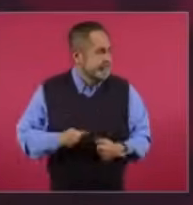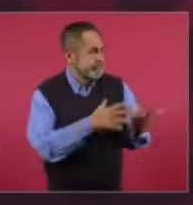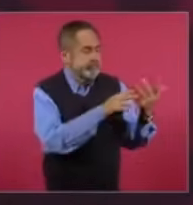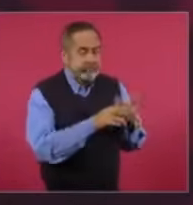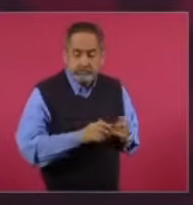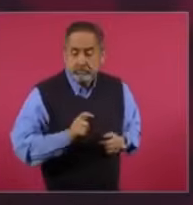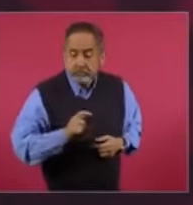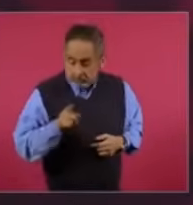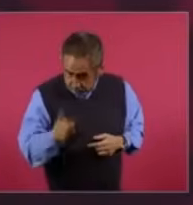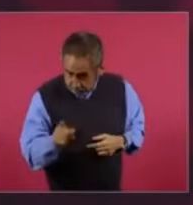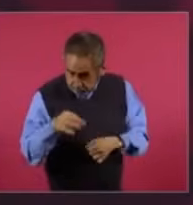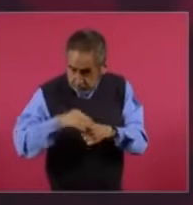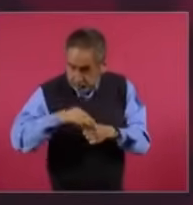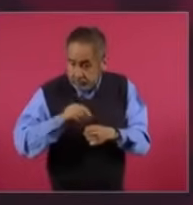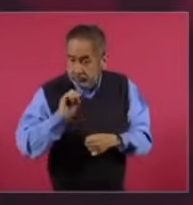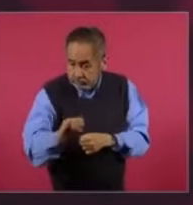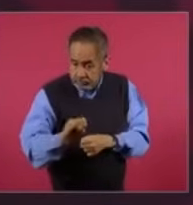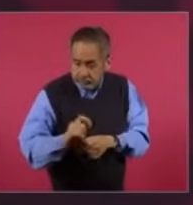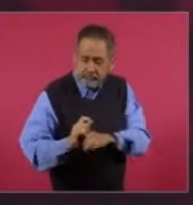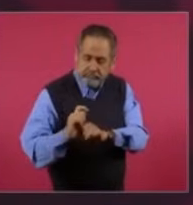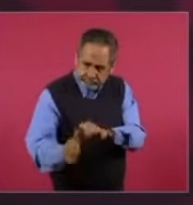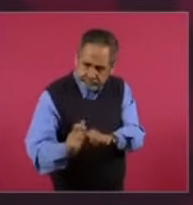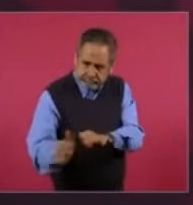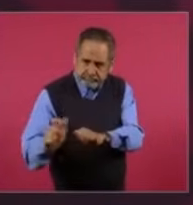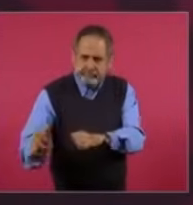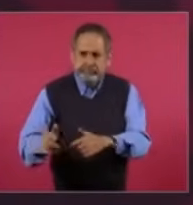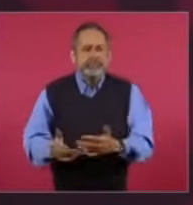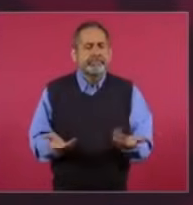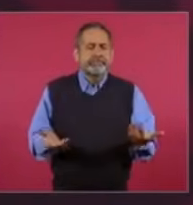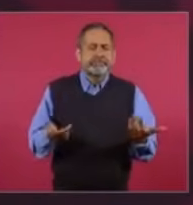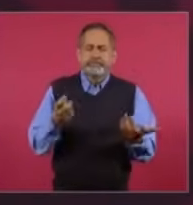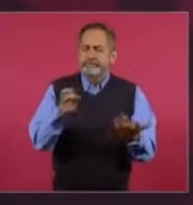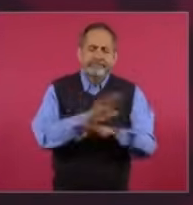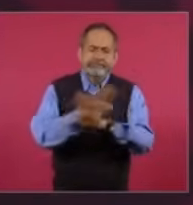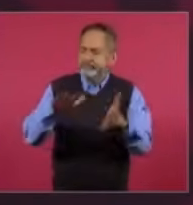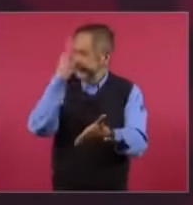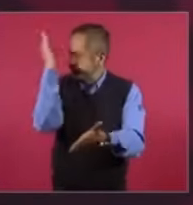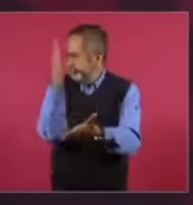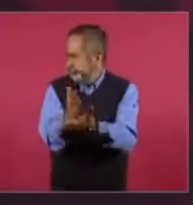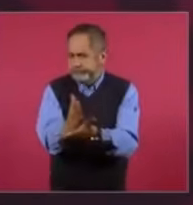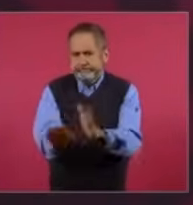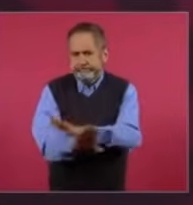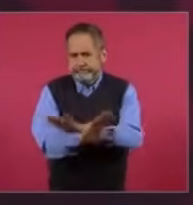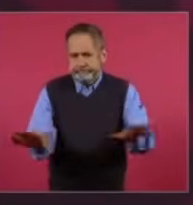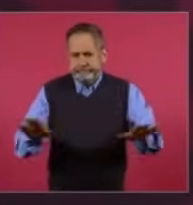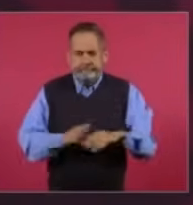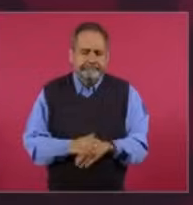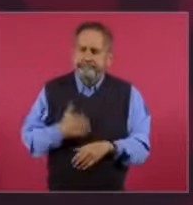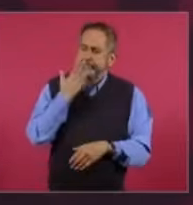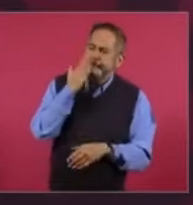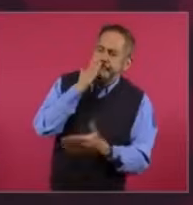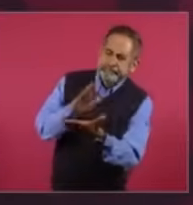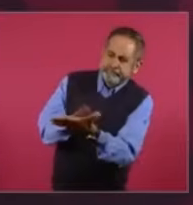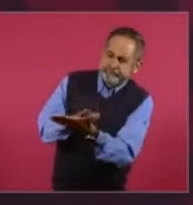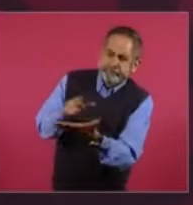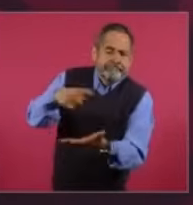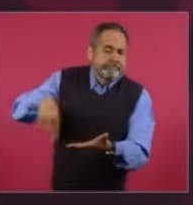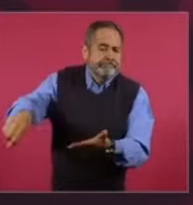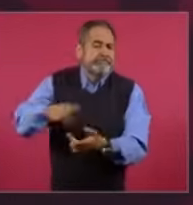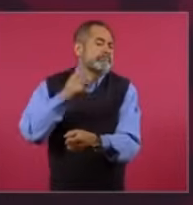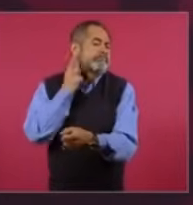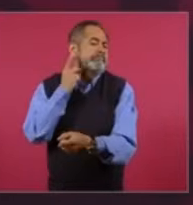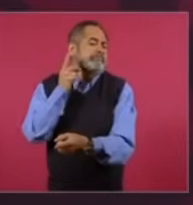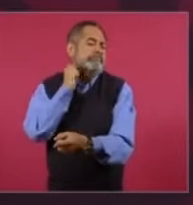Bueno, eso ya se terminó en el Poder Legislativo. Tenemos que celebrarlo.